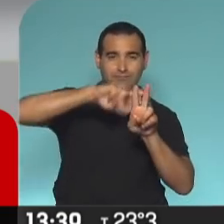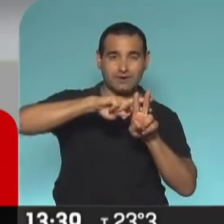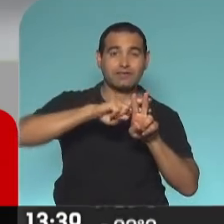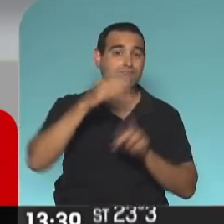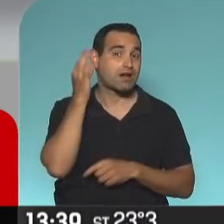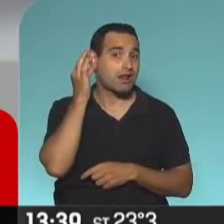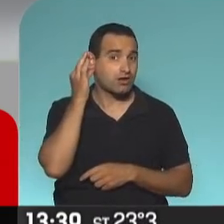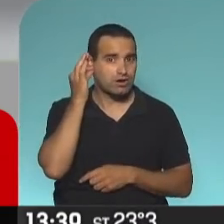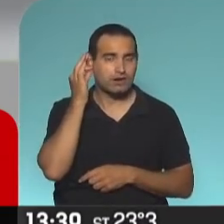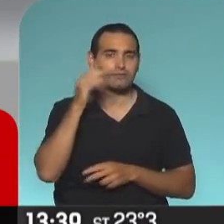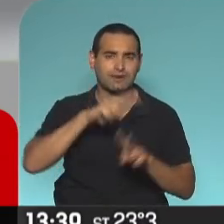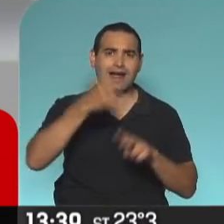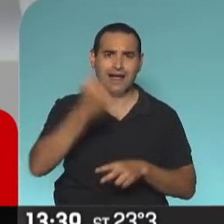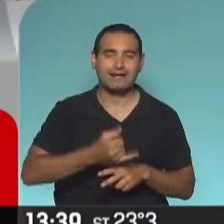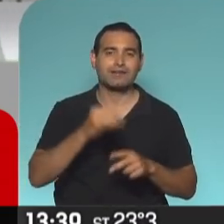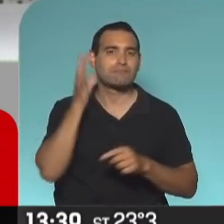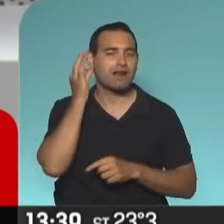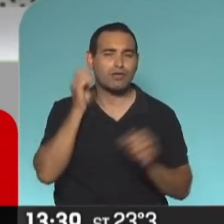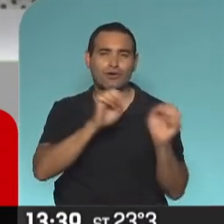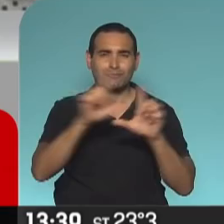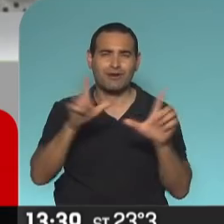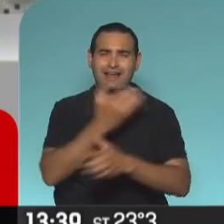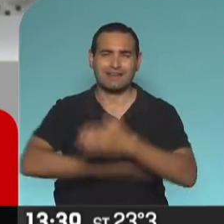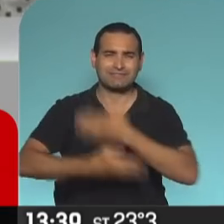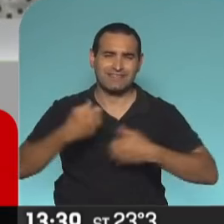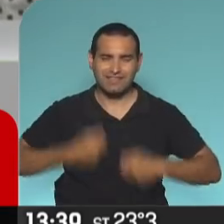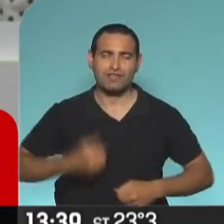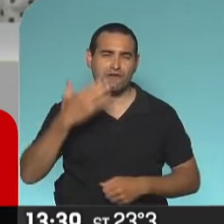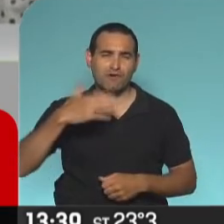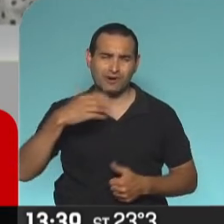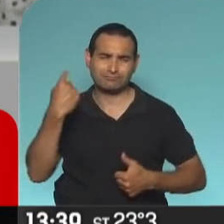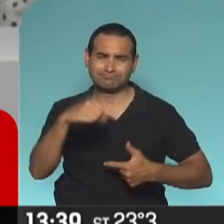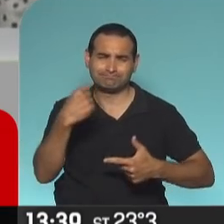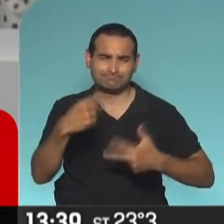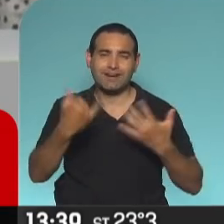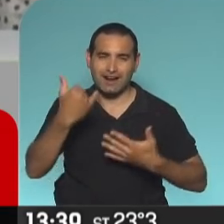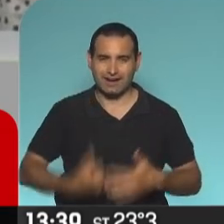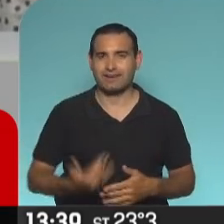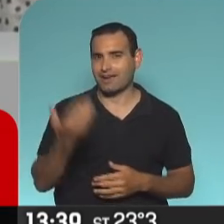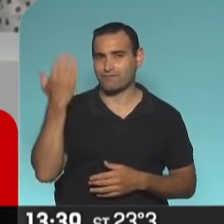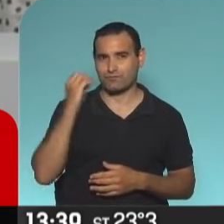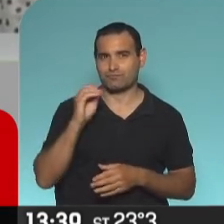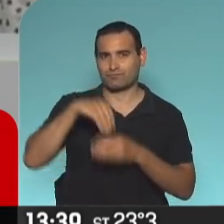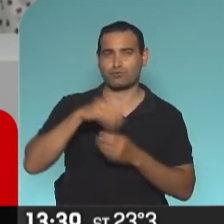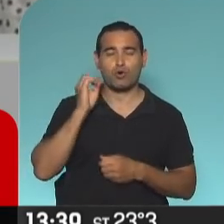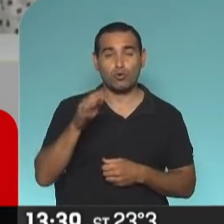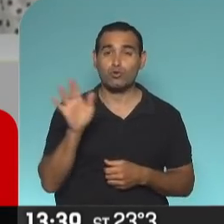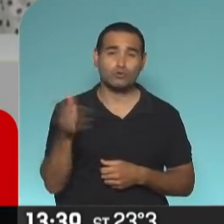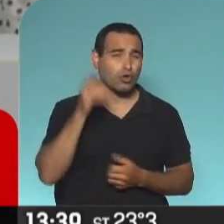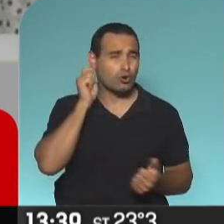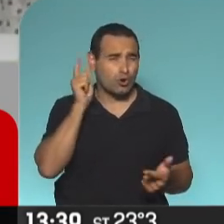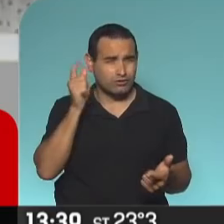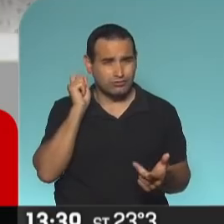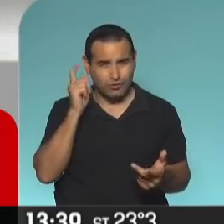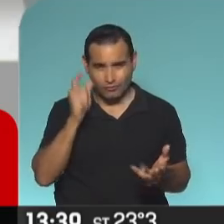Maradona, aparece Maradona con todas las camisetas de Boca que vistió estando en ese club, todos los goles que pudo haber hecho